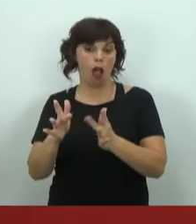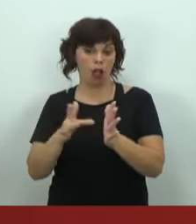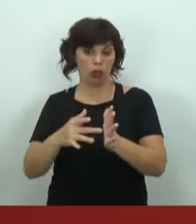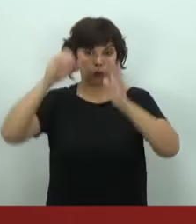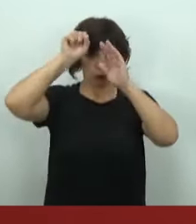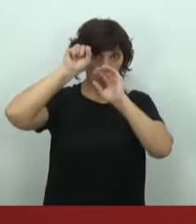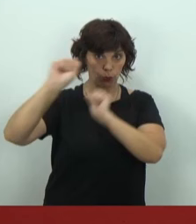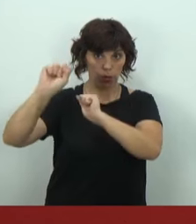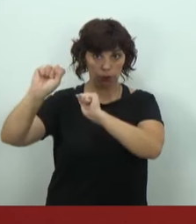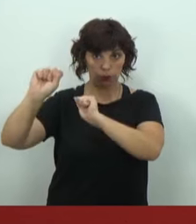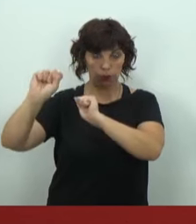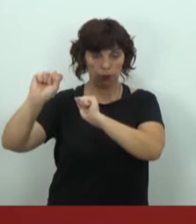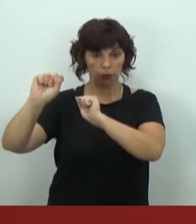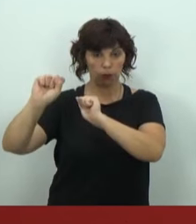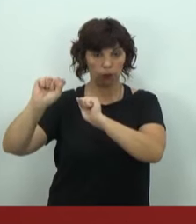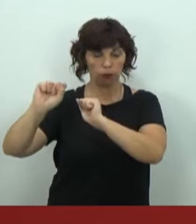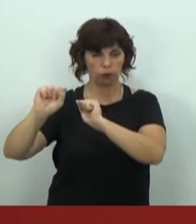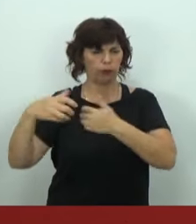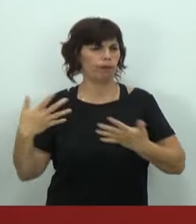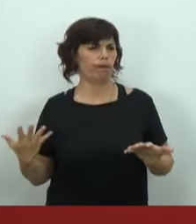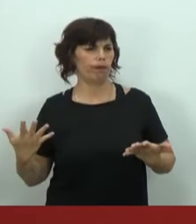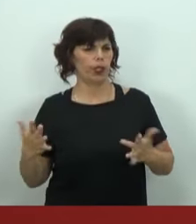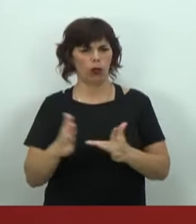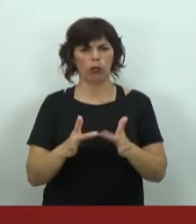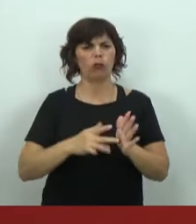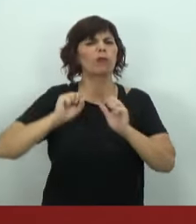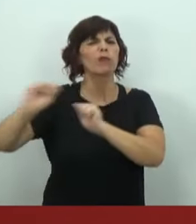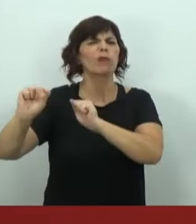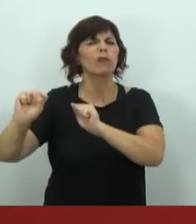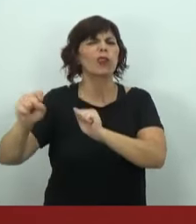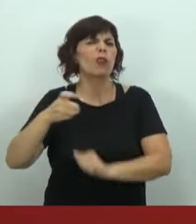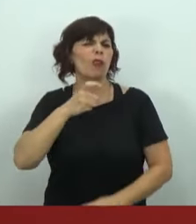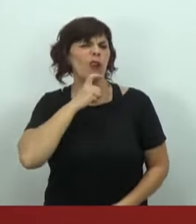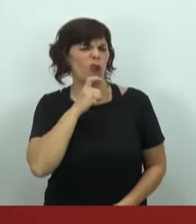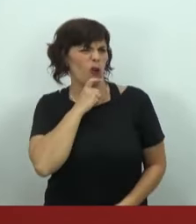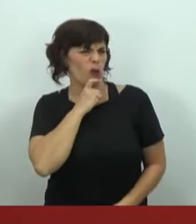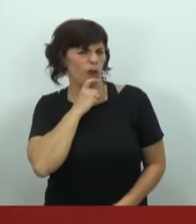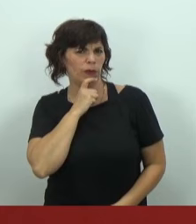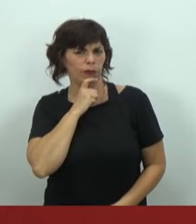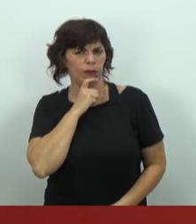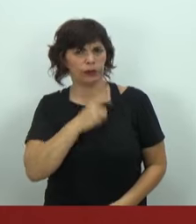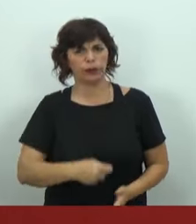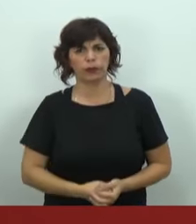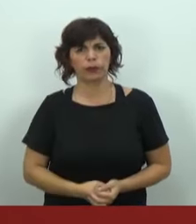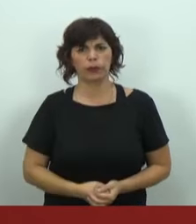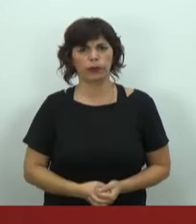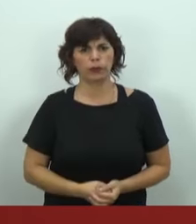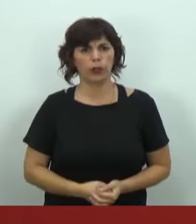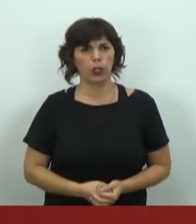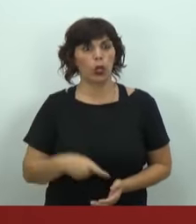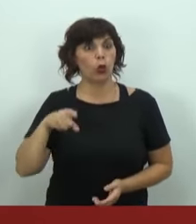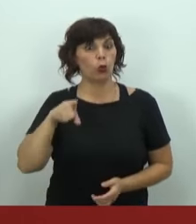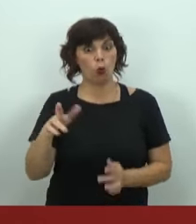menosprecia. ¿Y cómo se puede menospreciar a Jesucristo? ¿Cómo funciona eso? ¿Cómo se puede